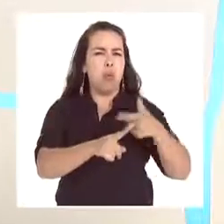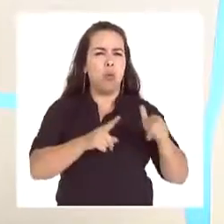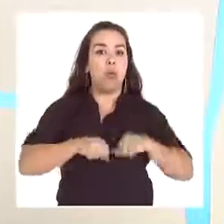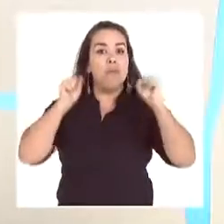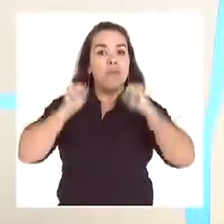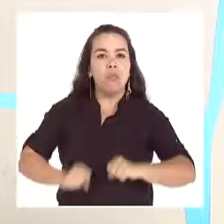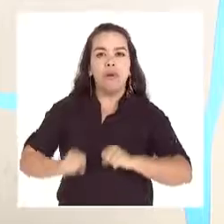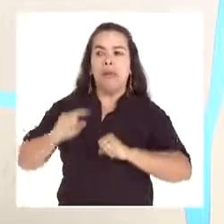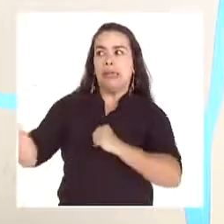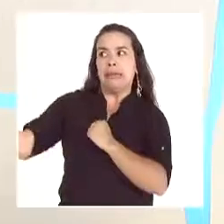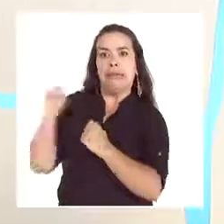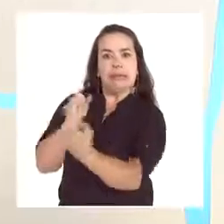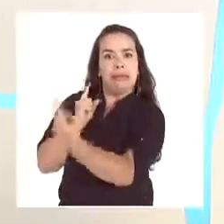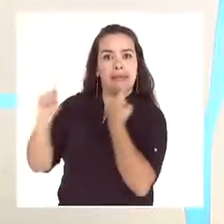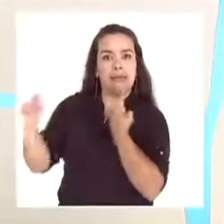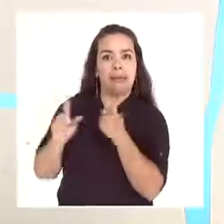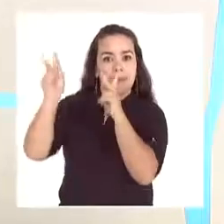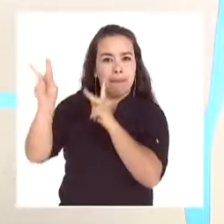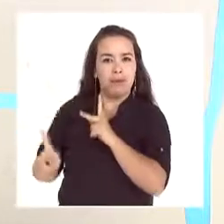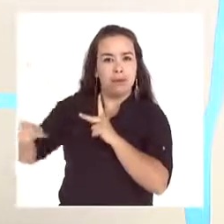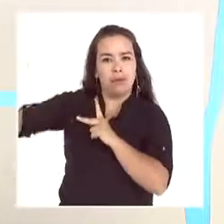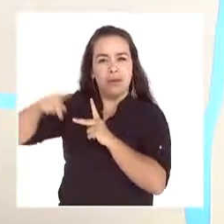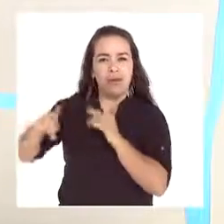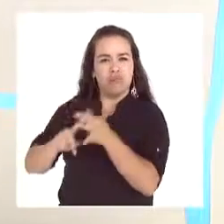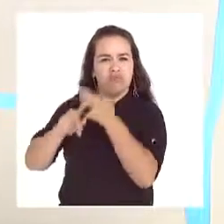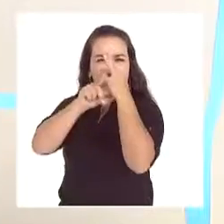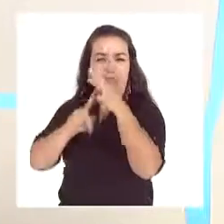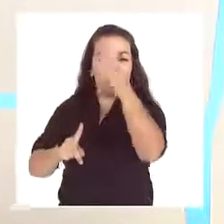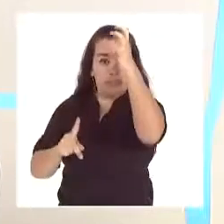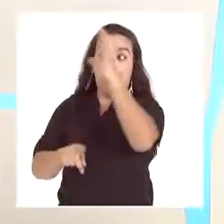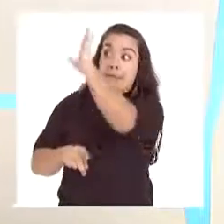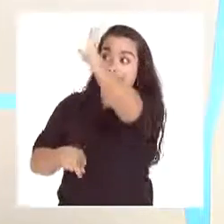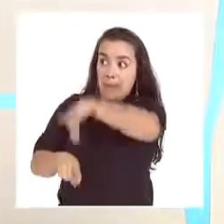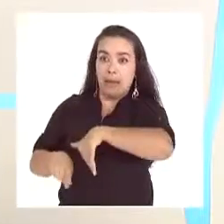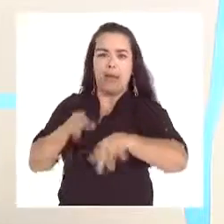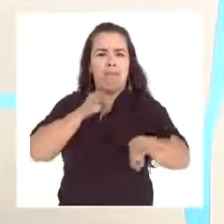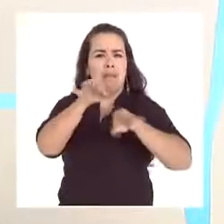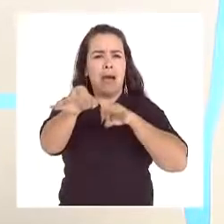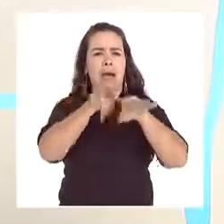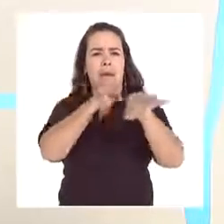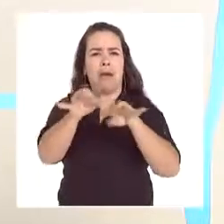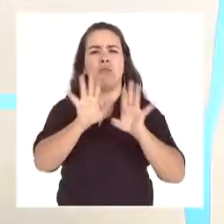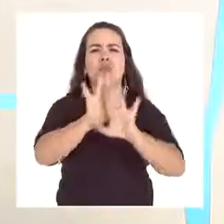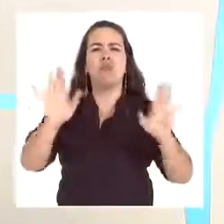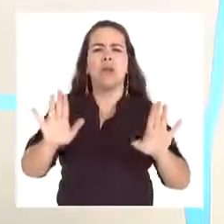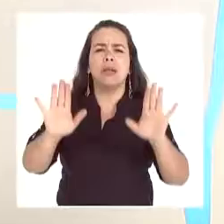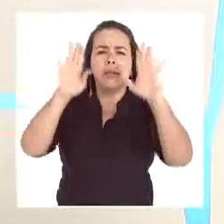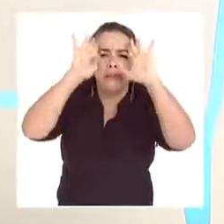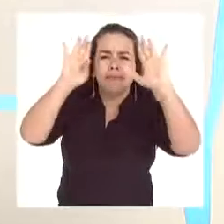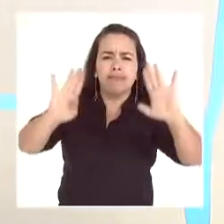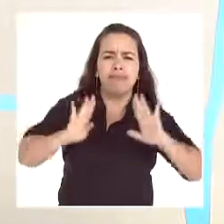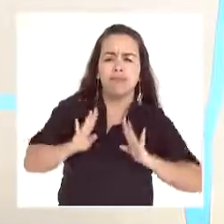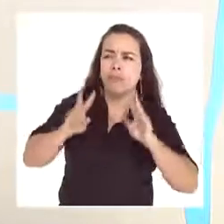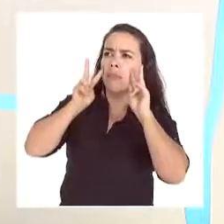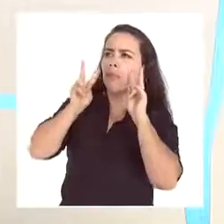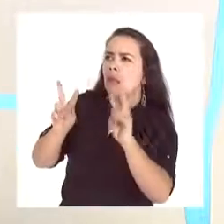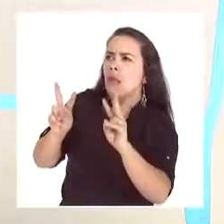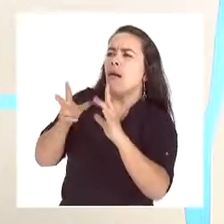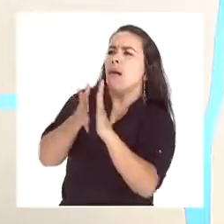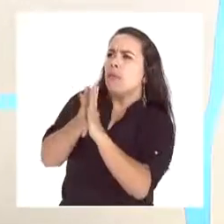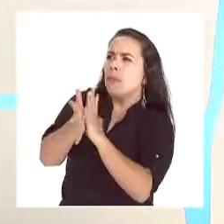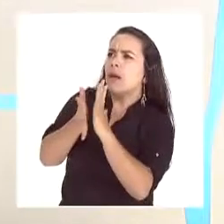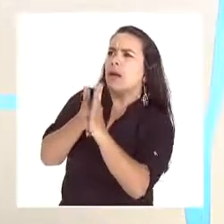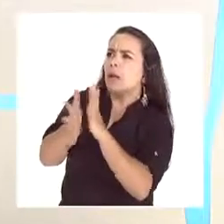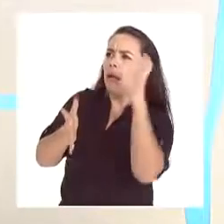diferentes especialistas allá a todos ustedes para que estén atentos al desarrollo de estos temas y